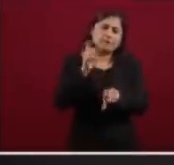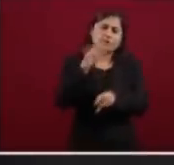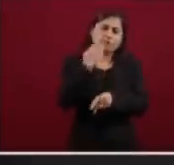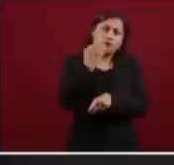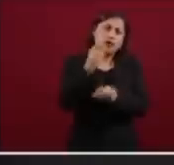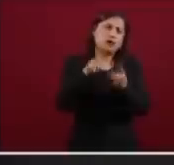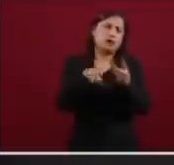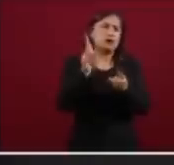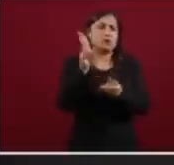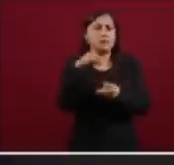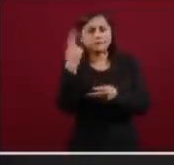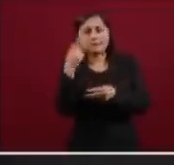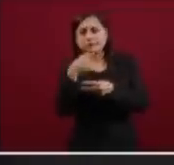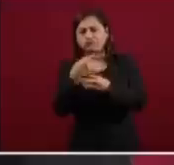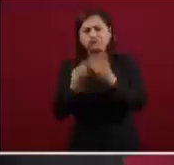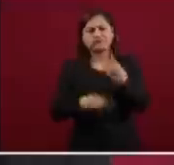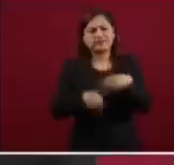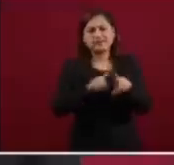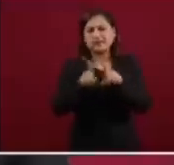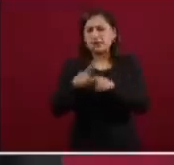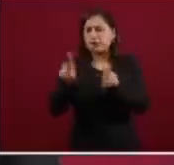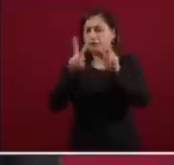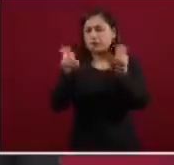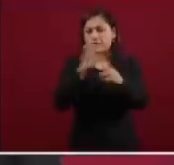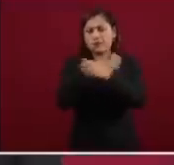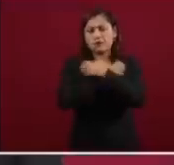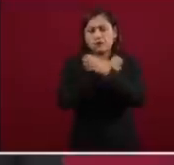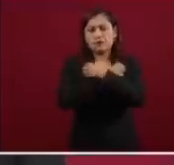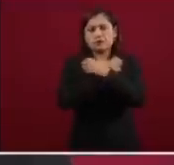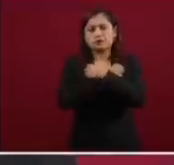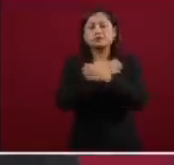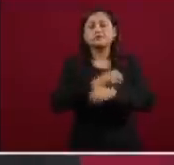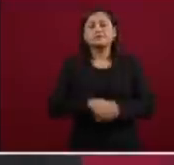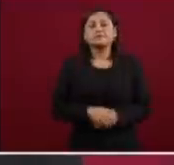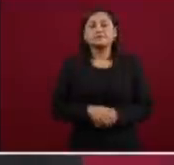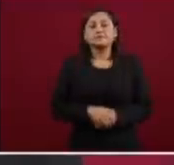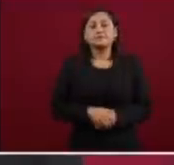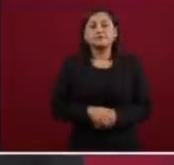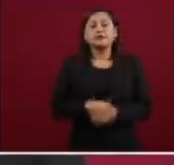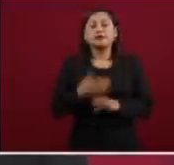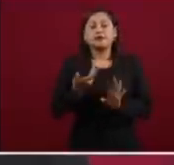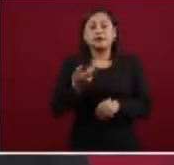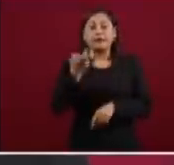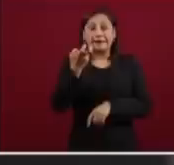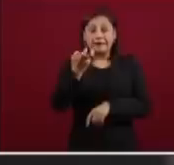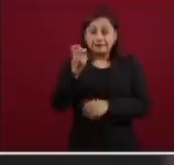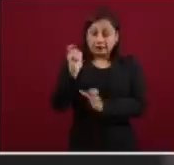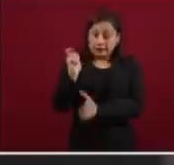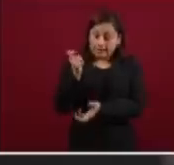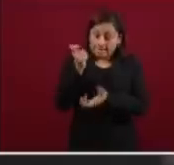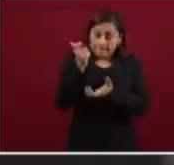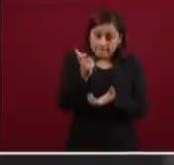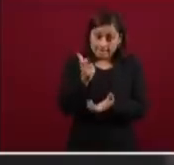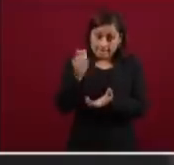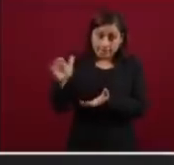todo había mucha discrecionalidad en el manejo del presupuesto